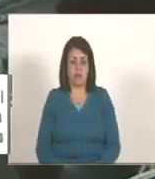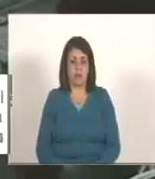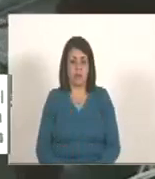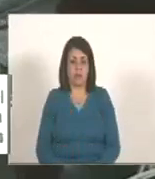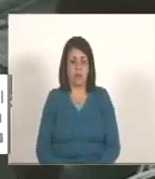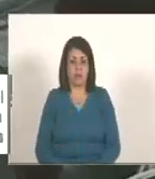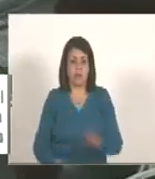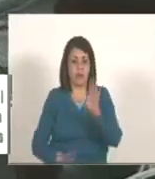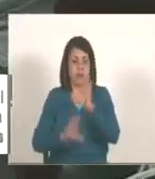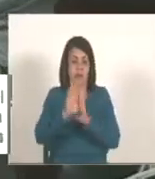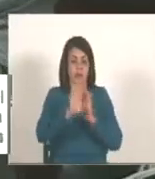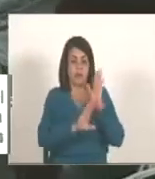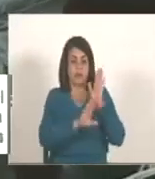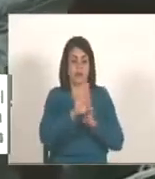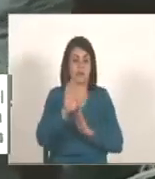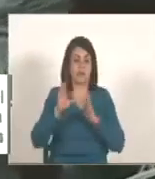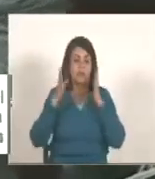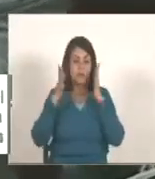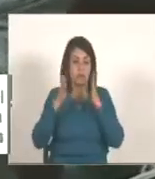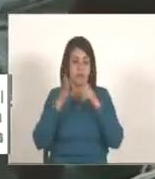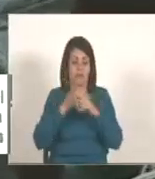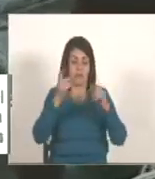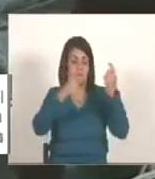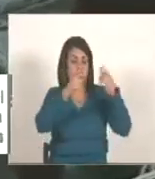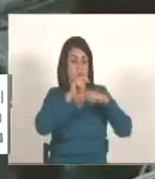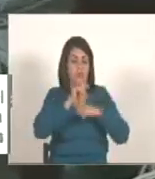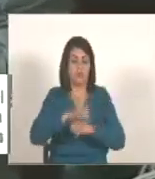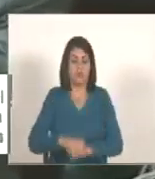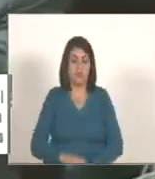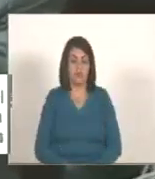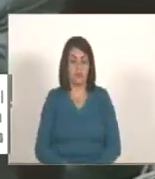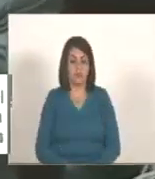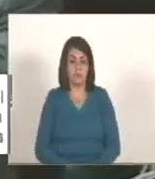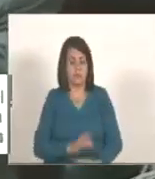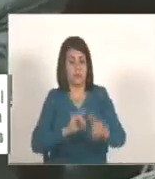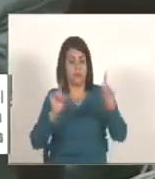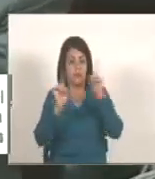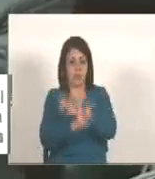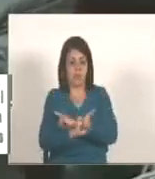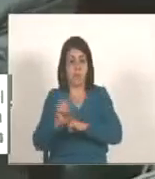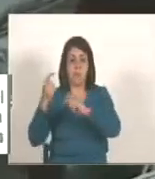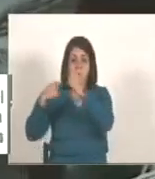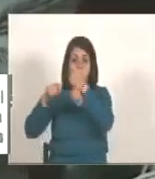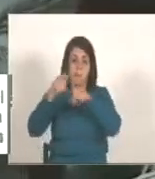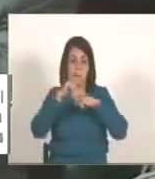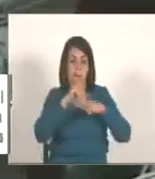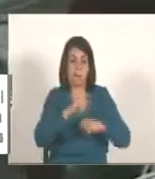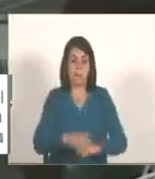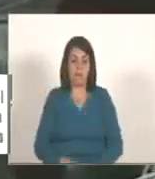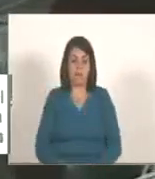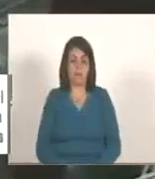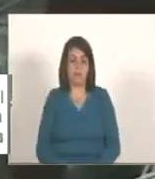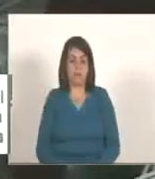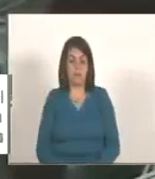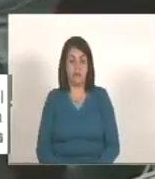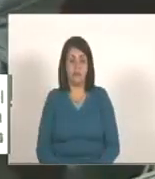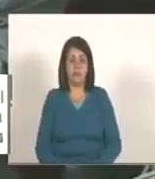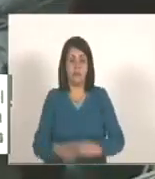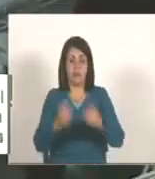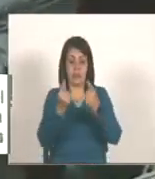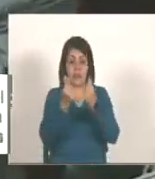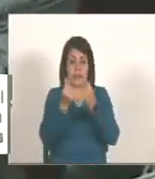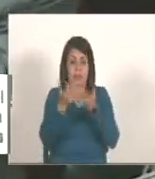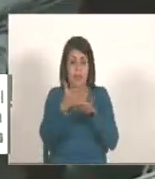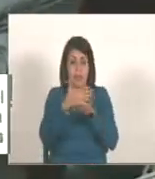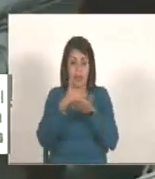el desarrollo de las exportaciones, la sustitución de las importaciones, el flujo de